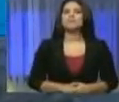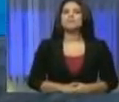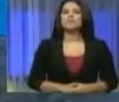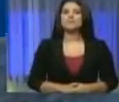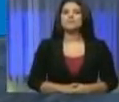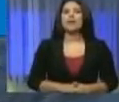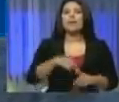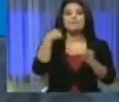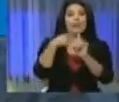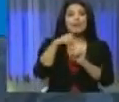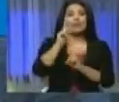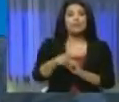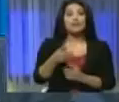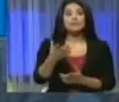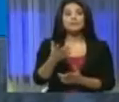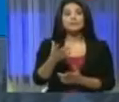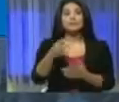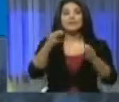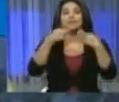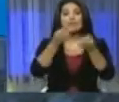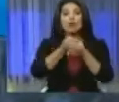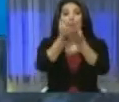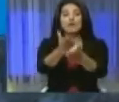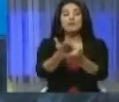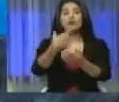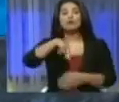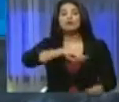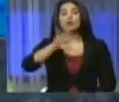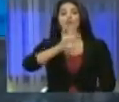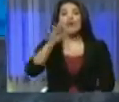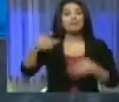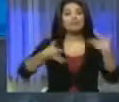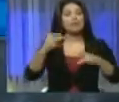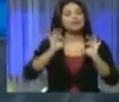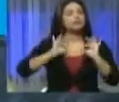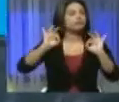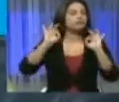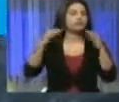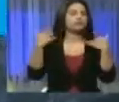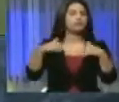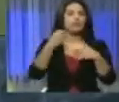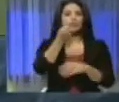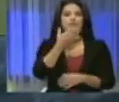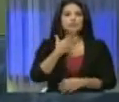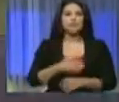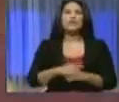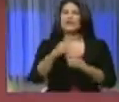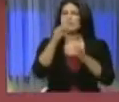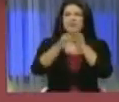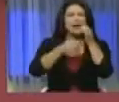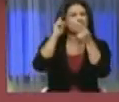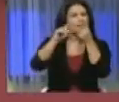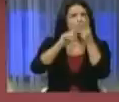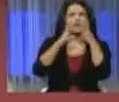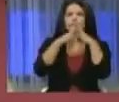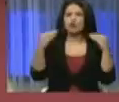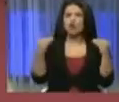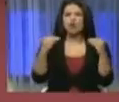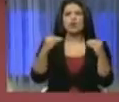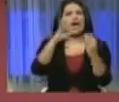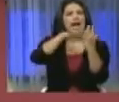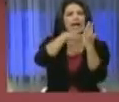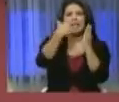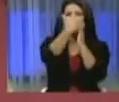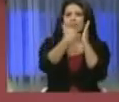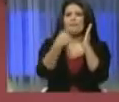el comentario, estuvimos en un evento histórico. Bueno, ya vamos a hablar de todo esto, de la agenda